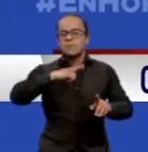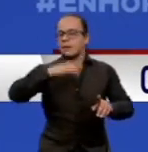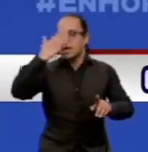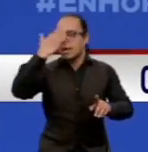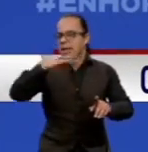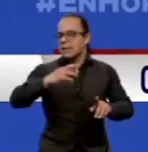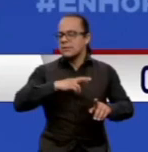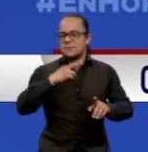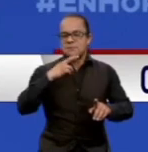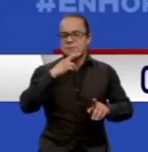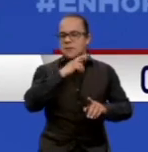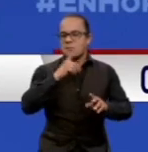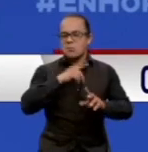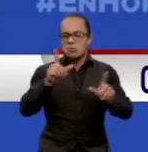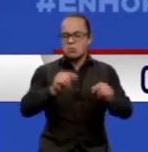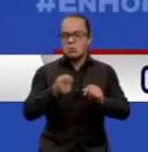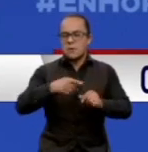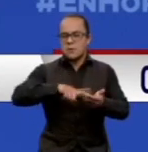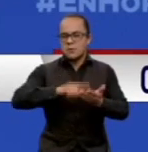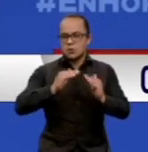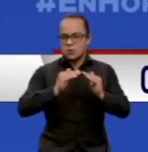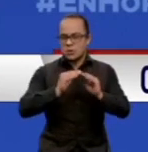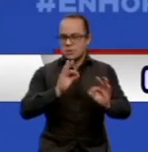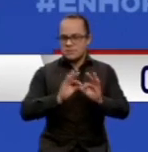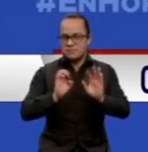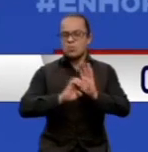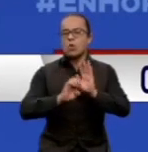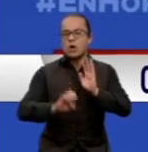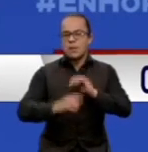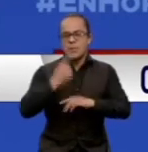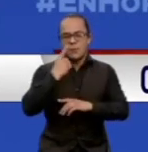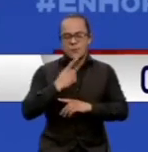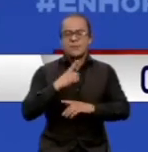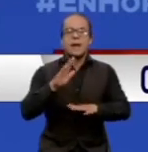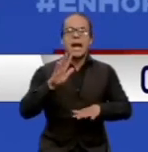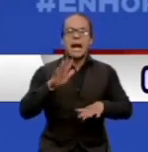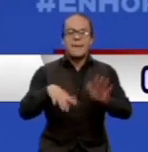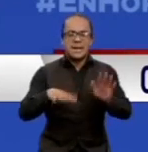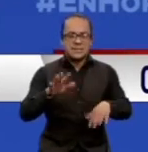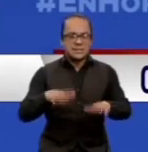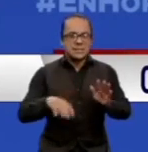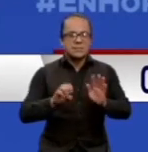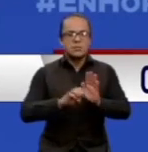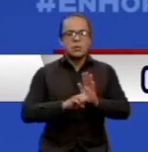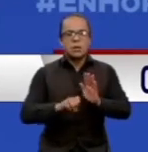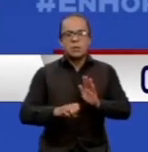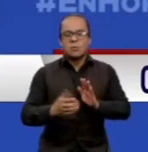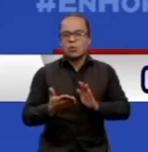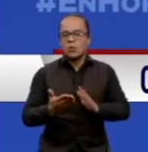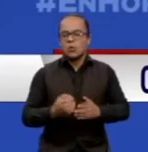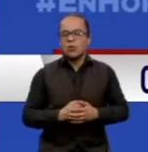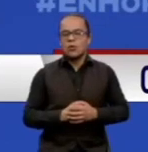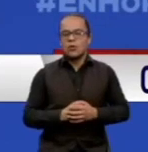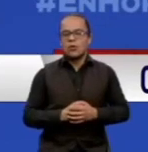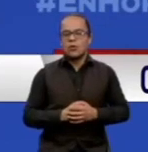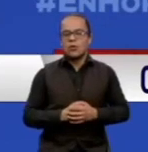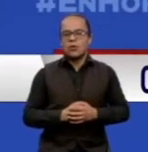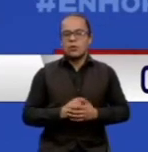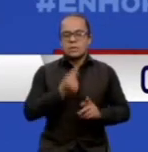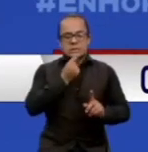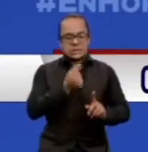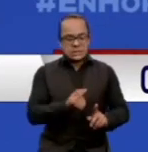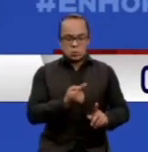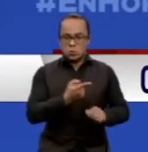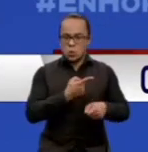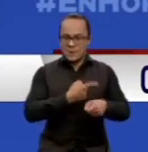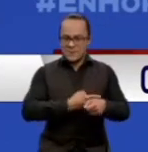resuelven en casa, por ejemplo, ¿no? Que de repente no, el niño se